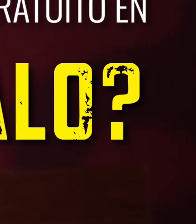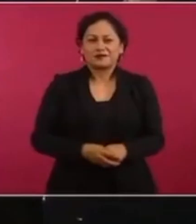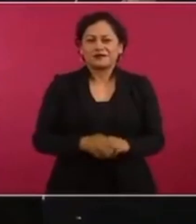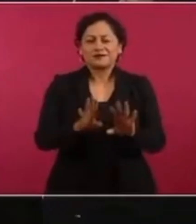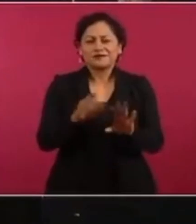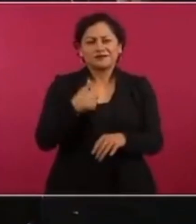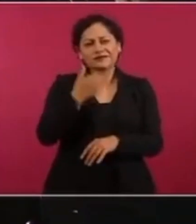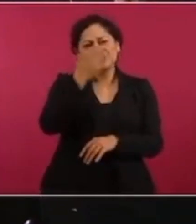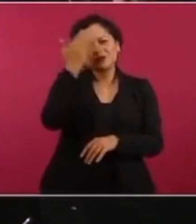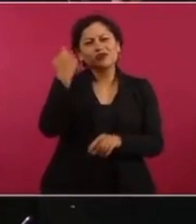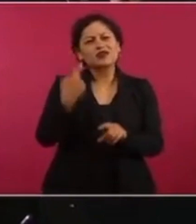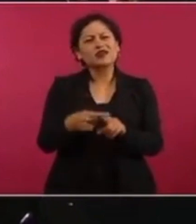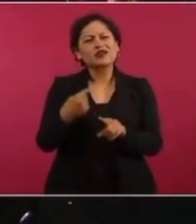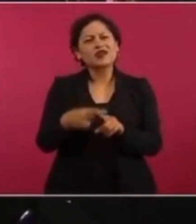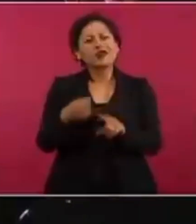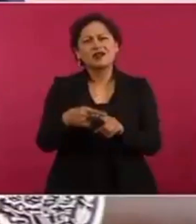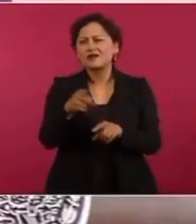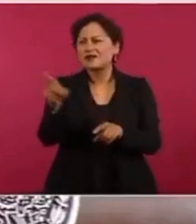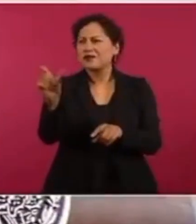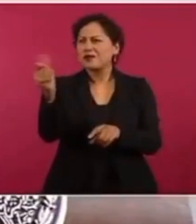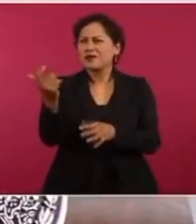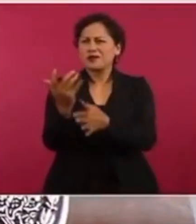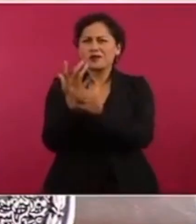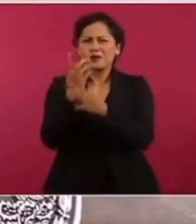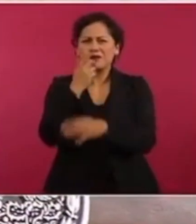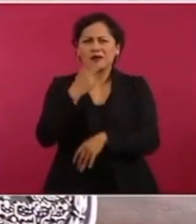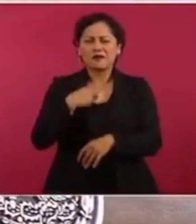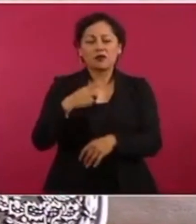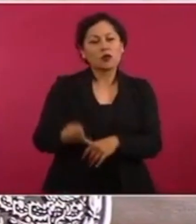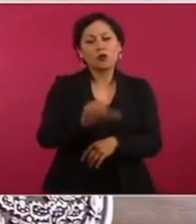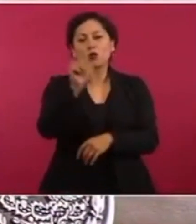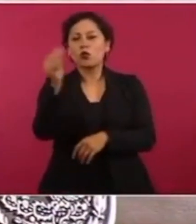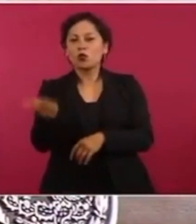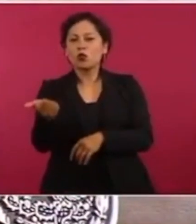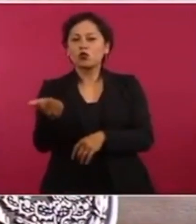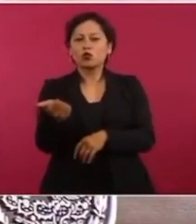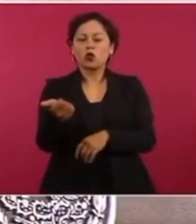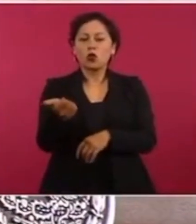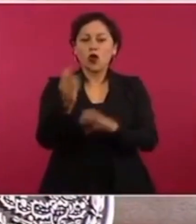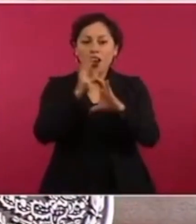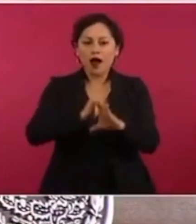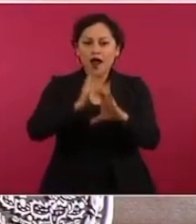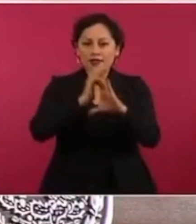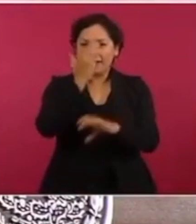Zócalo Había otro artista famoso que quería